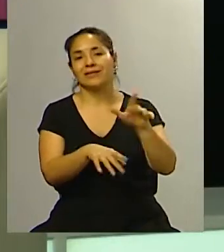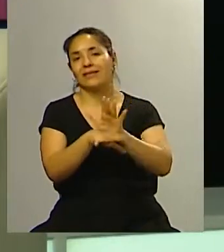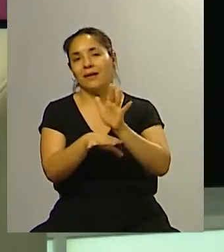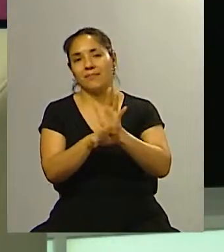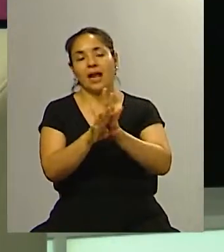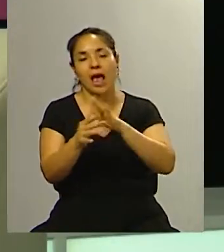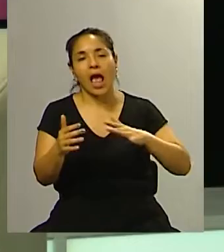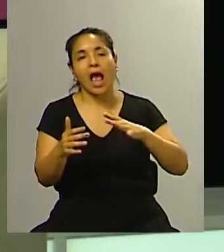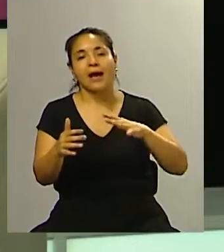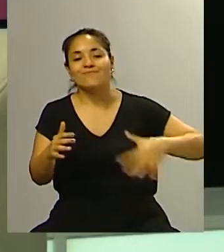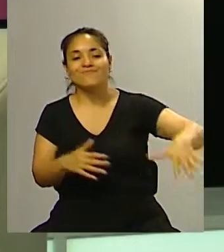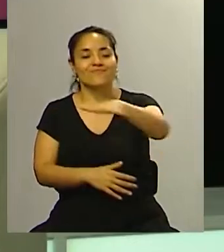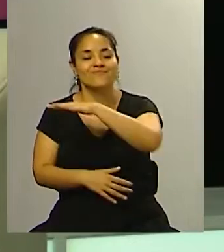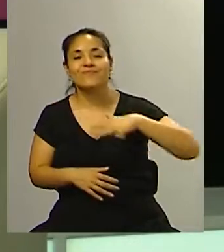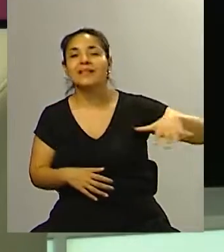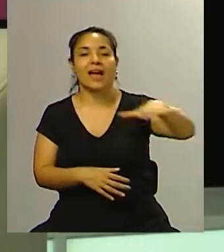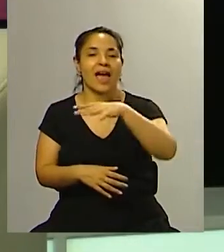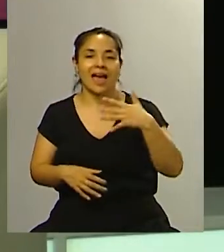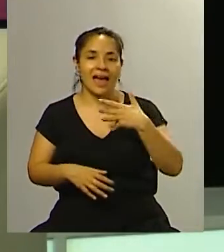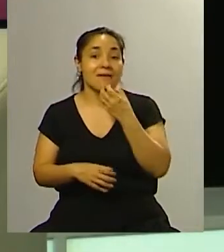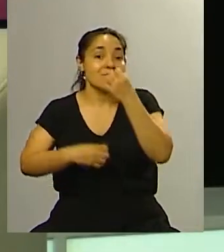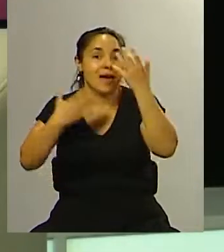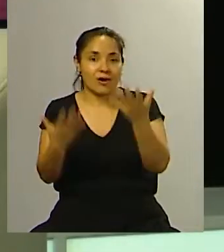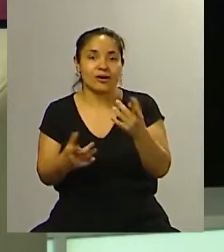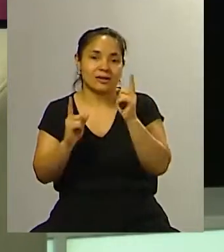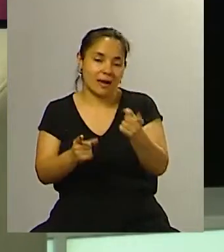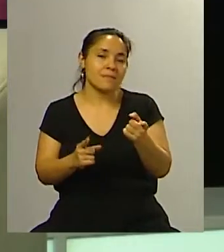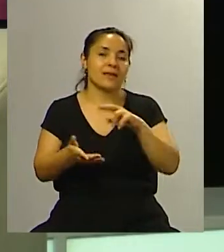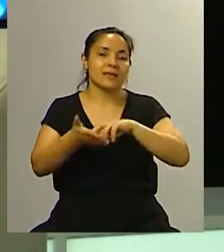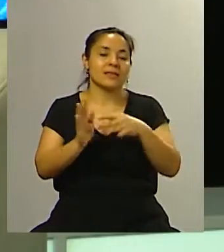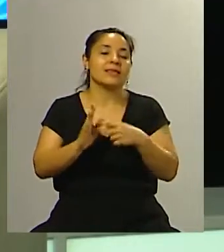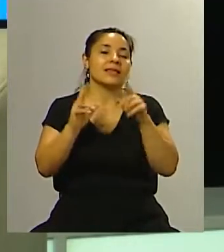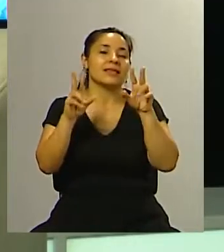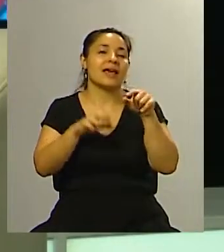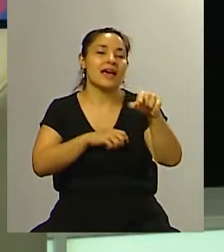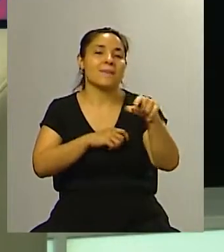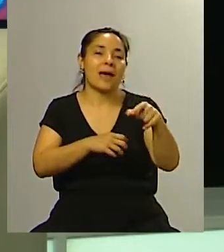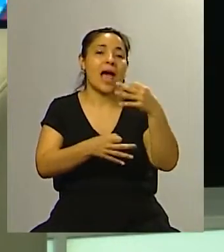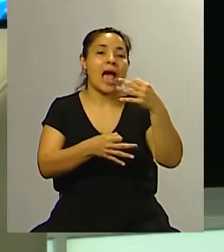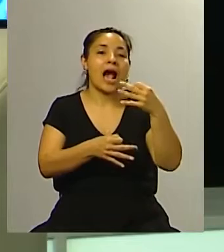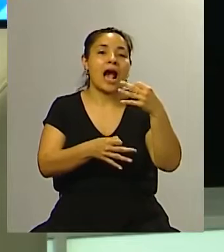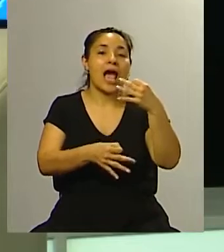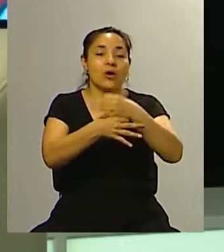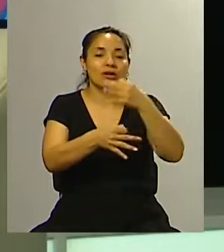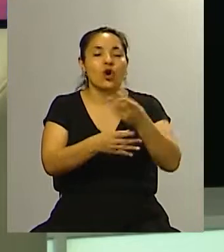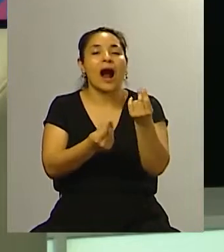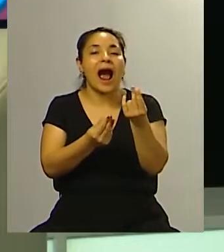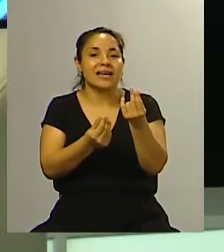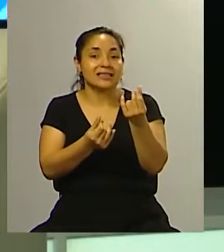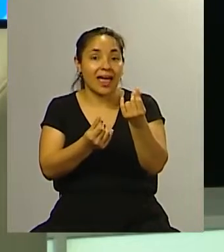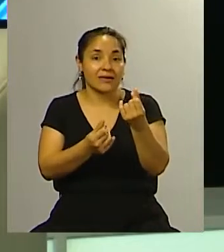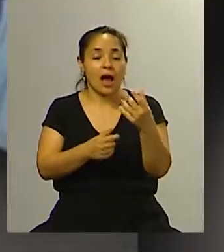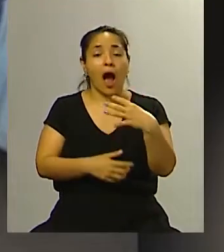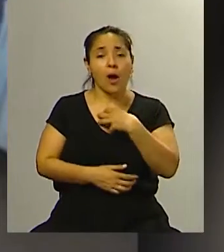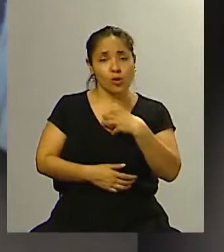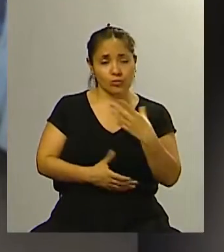el clima escolar, otro factor que está fundamentalmente asociado a la calidad educativa, ¿no? El que el estudiante estudiante se sienta parte de su aula, que se